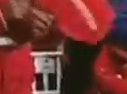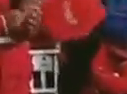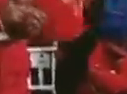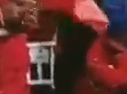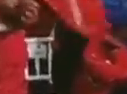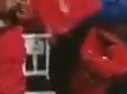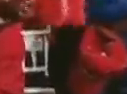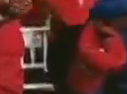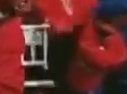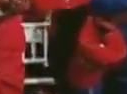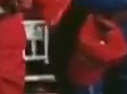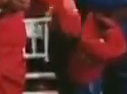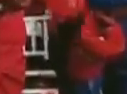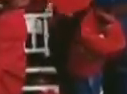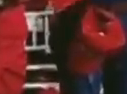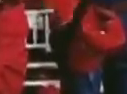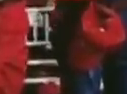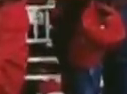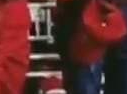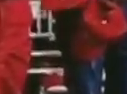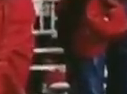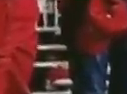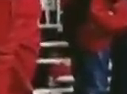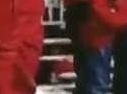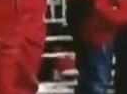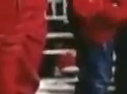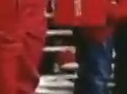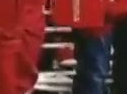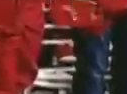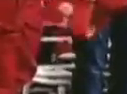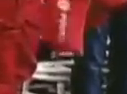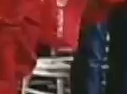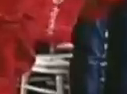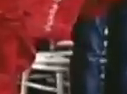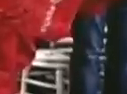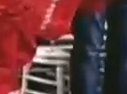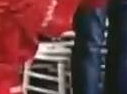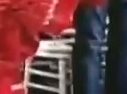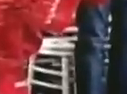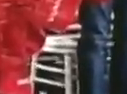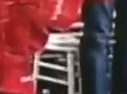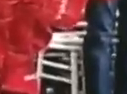que aún con la pandemia nunca abandonó su trabajo.